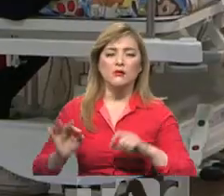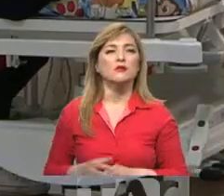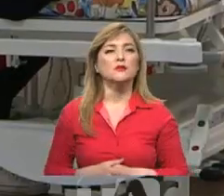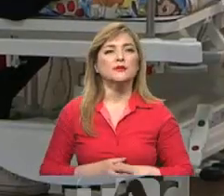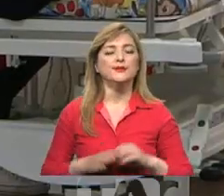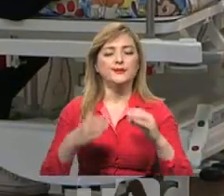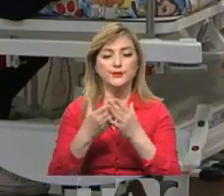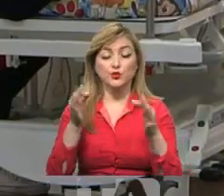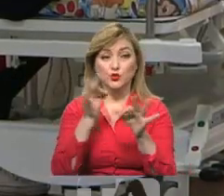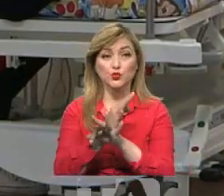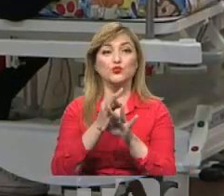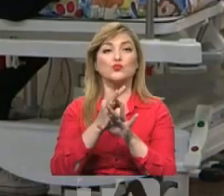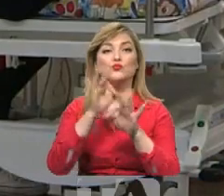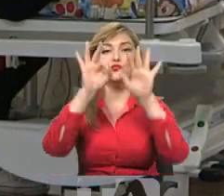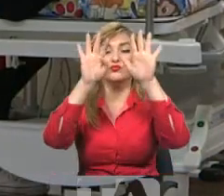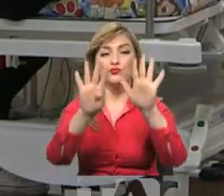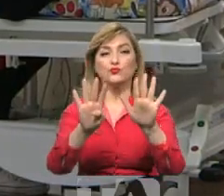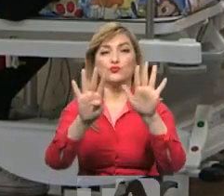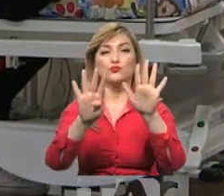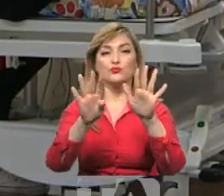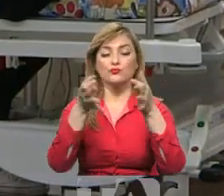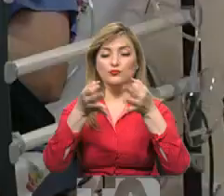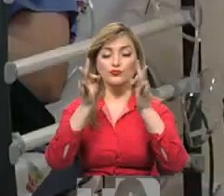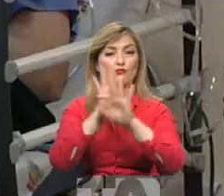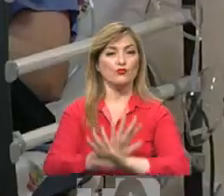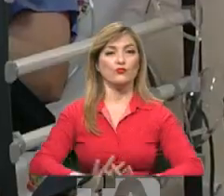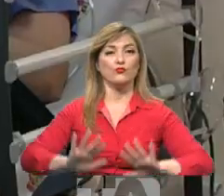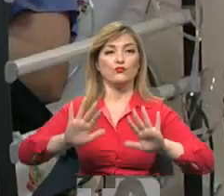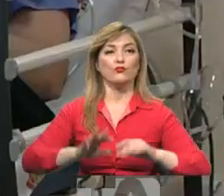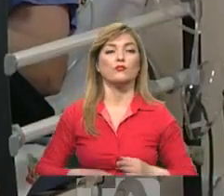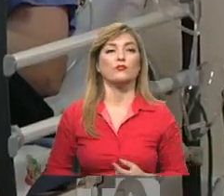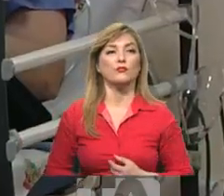terminará sus funciones este 9 de febrero. En Quito, Belén Merizalde, 24 horas.